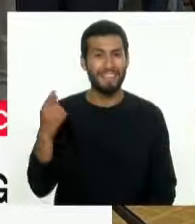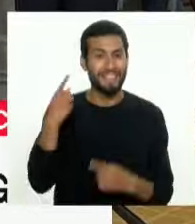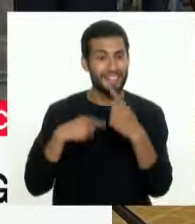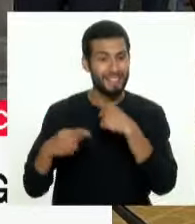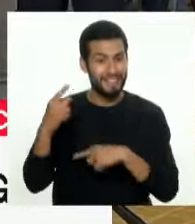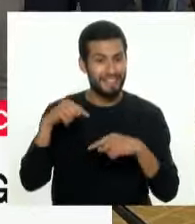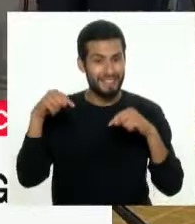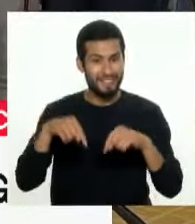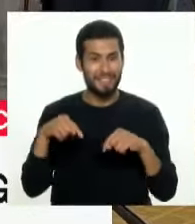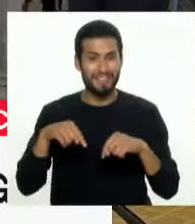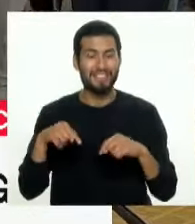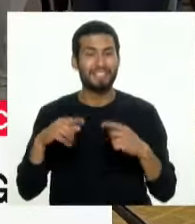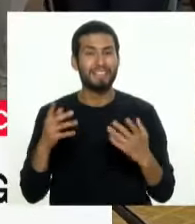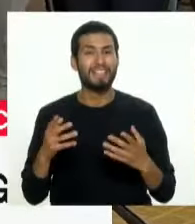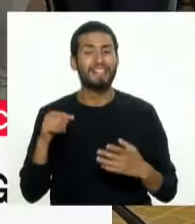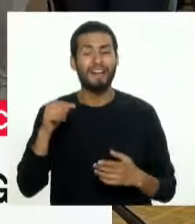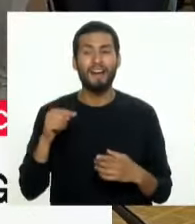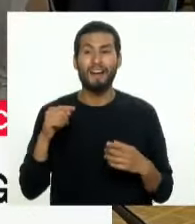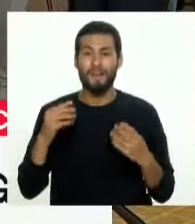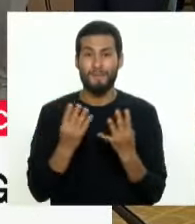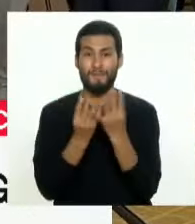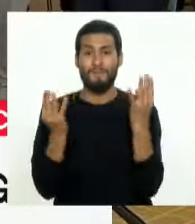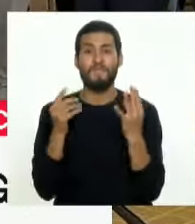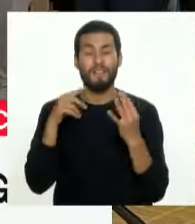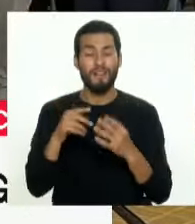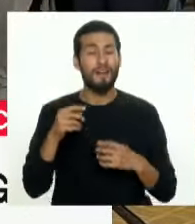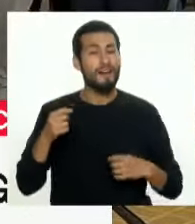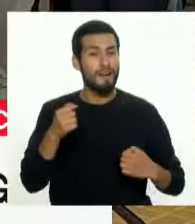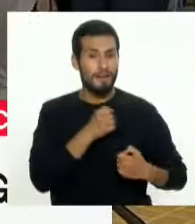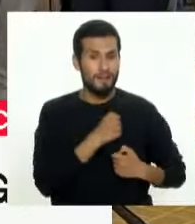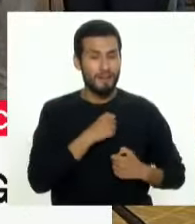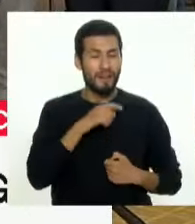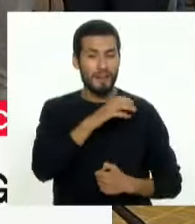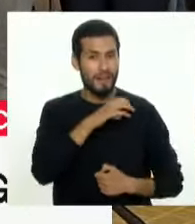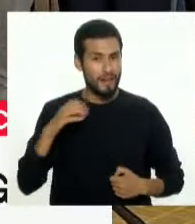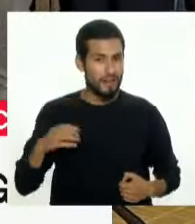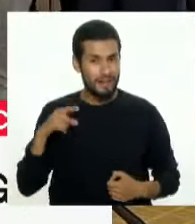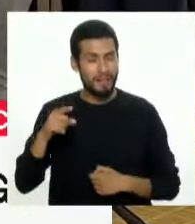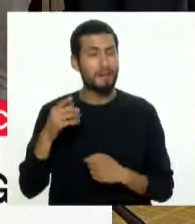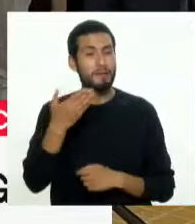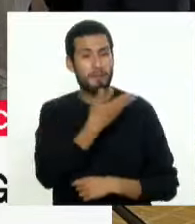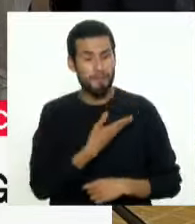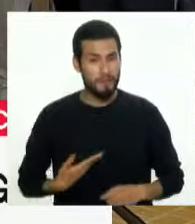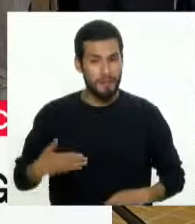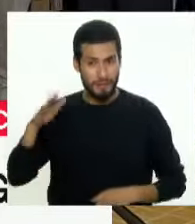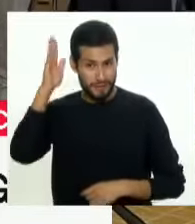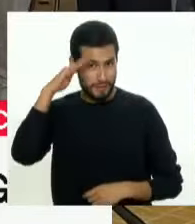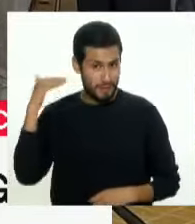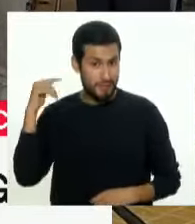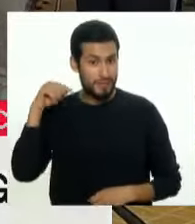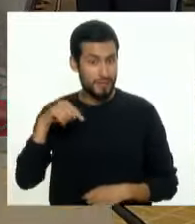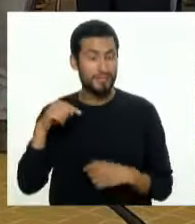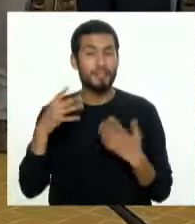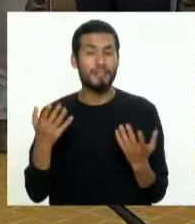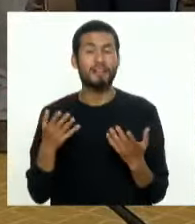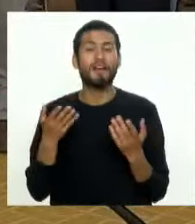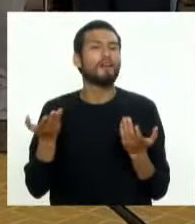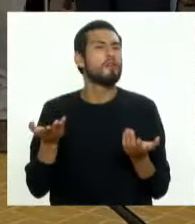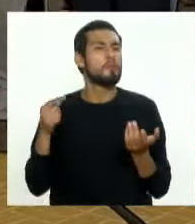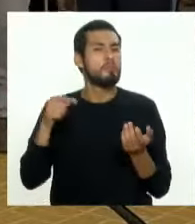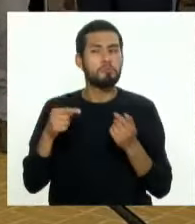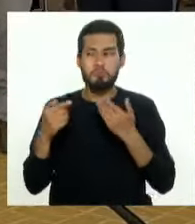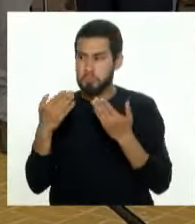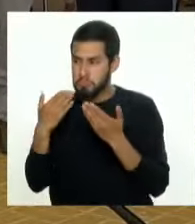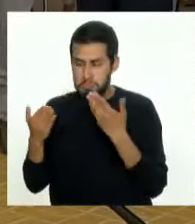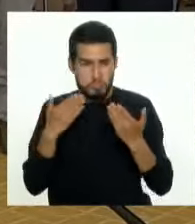Retornamos a la fortaleza militar de Real Felipe en el Callao, donde la presidenta Dina Boluarte va a tener un